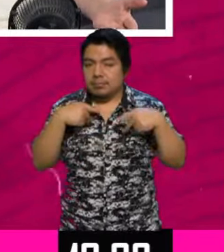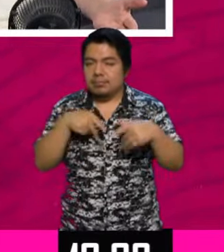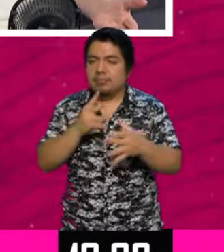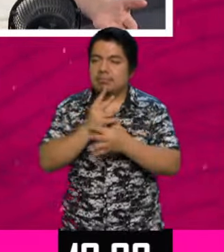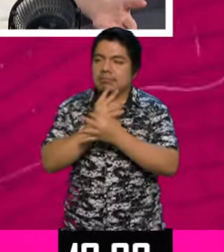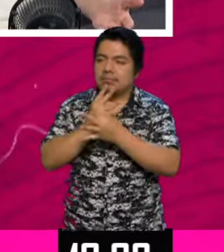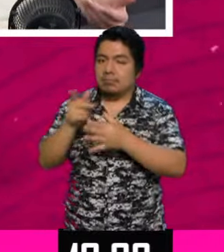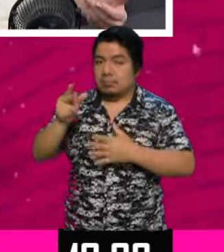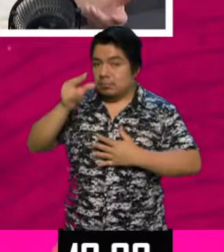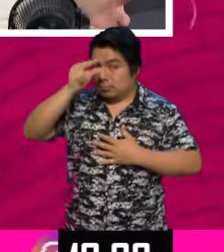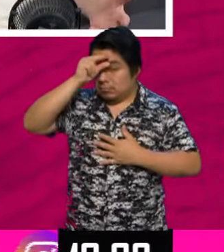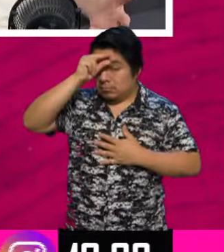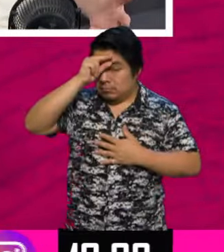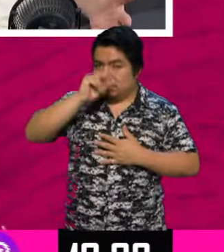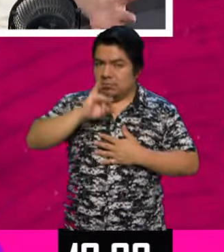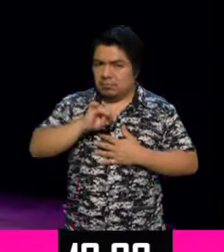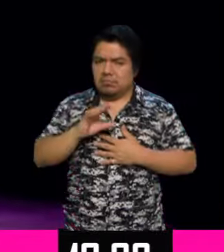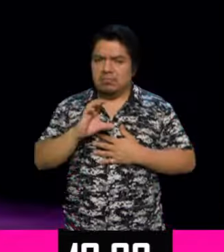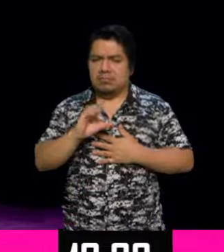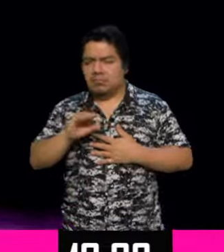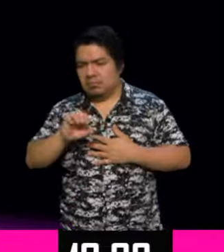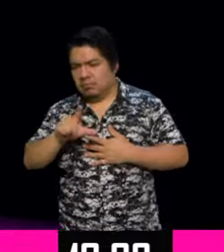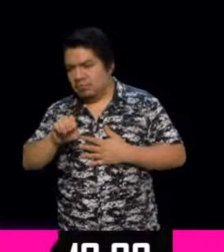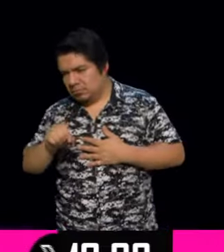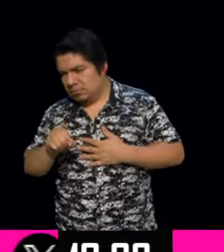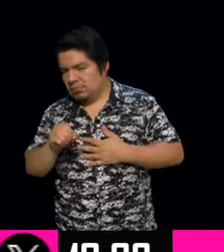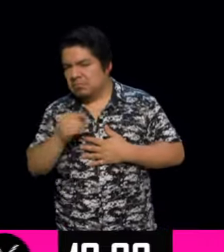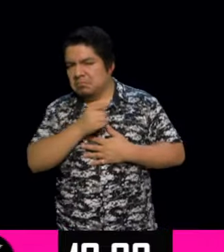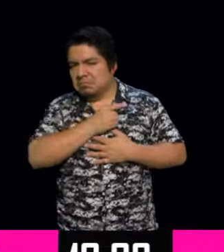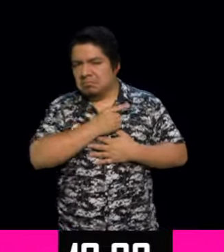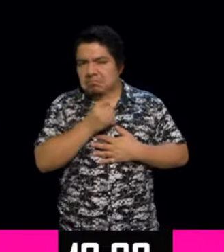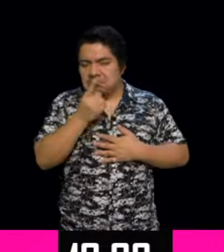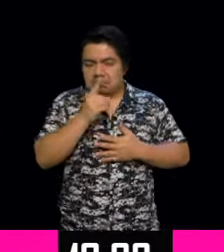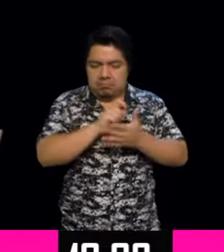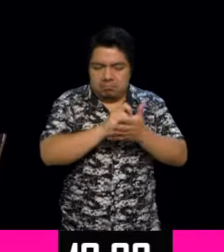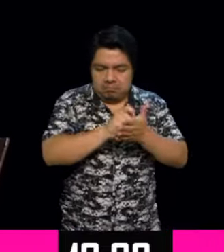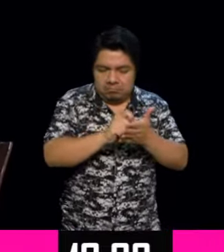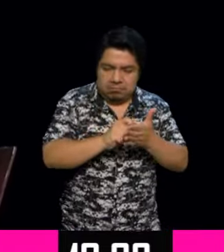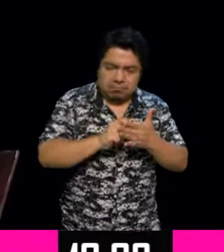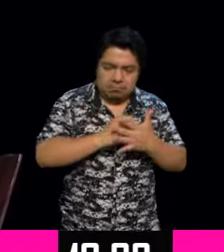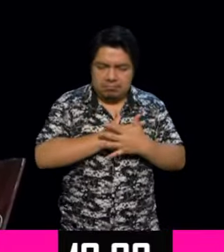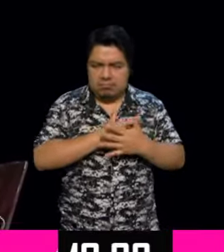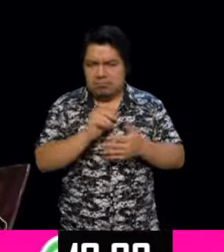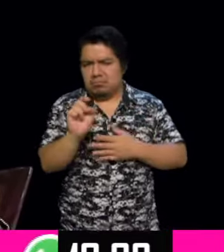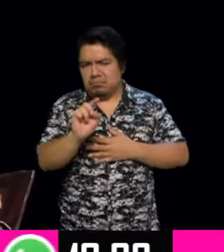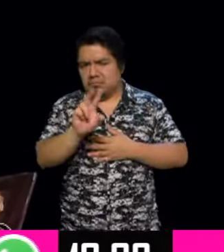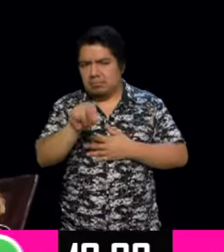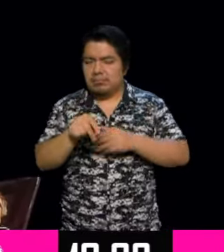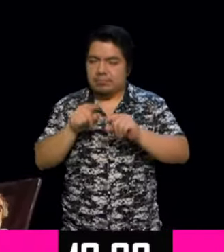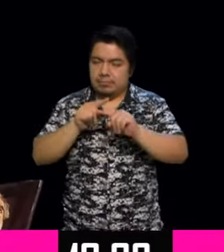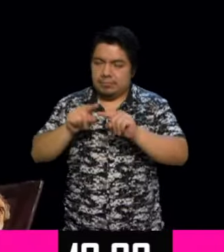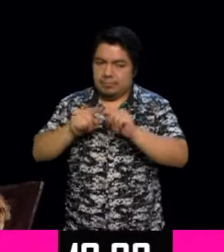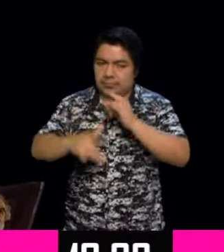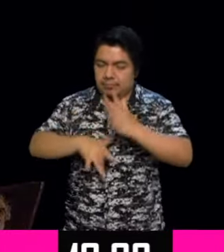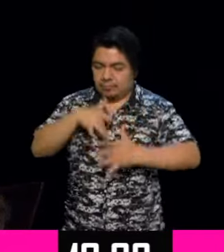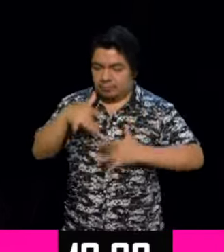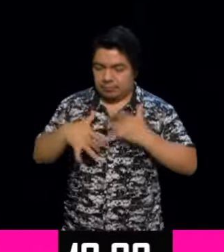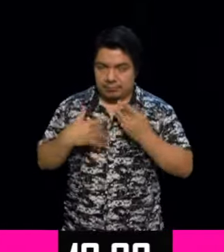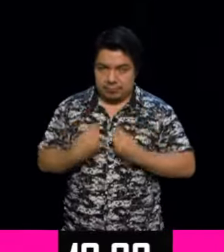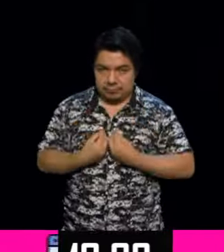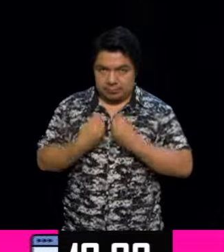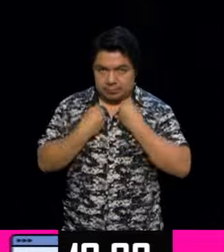muy inteligente. Sí, ni pero... que fueras Camilo Blanes, que con dos líneas escribes apasionadas rolas. No, era... tienes que vivirlo. Y yo creo que